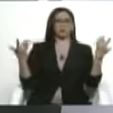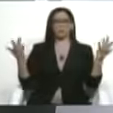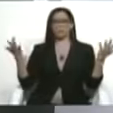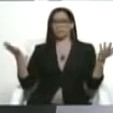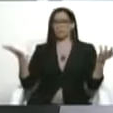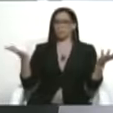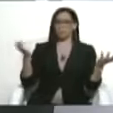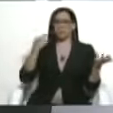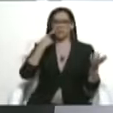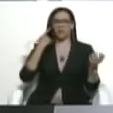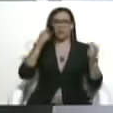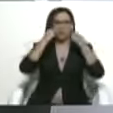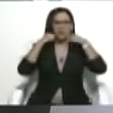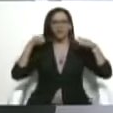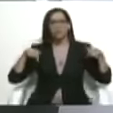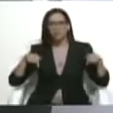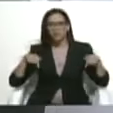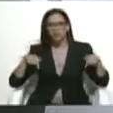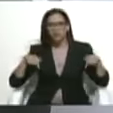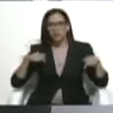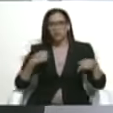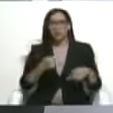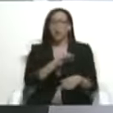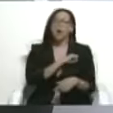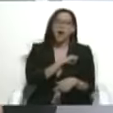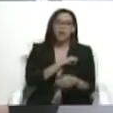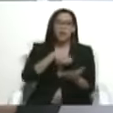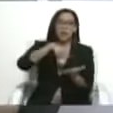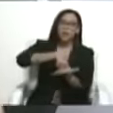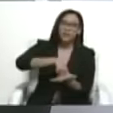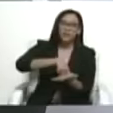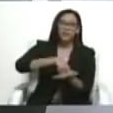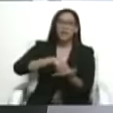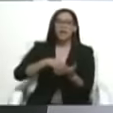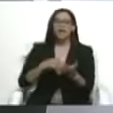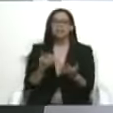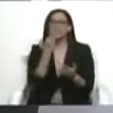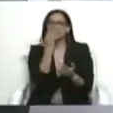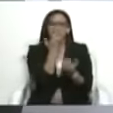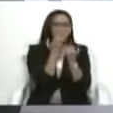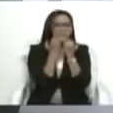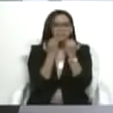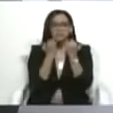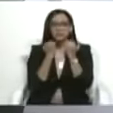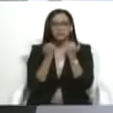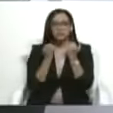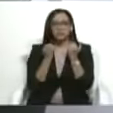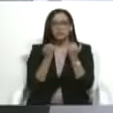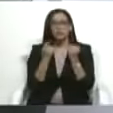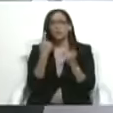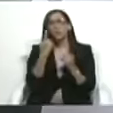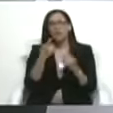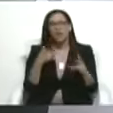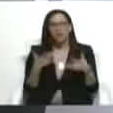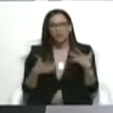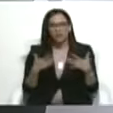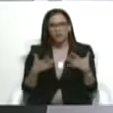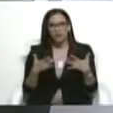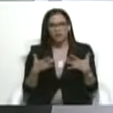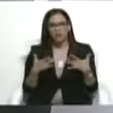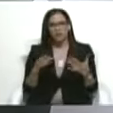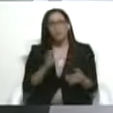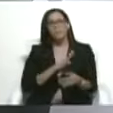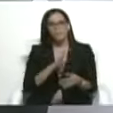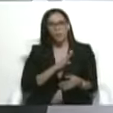aquí los veíamos llorando, cobardes, arrodillados ante el terror que les causaba una acción